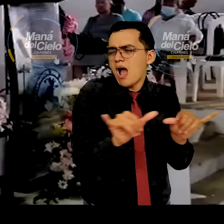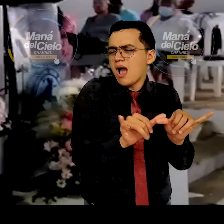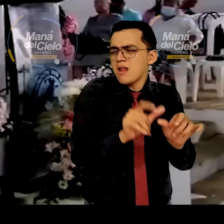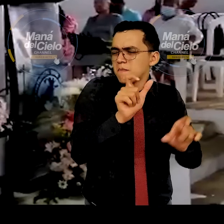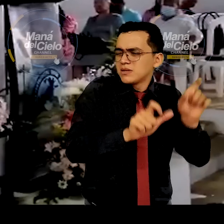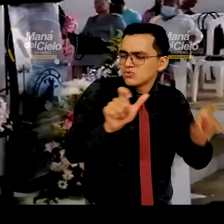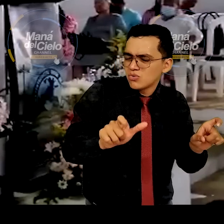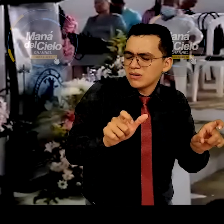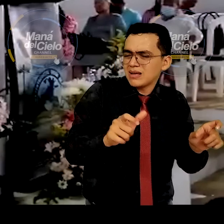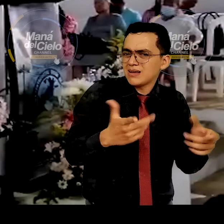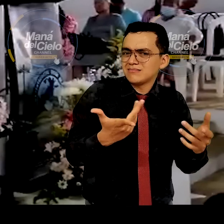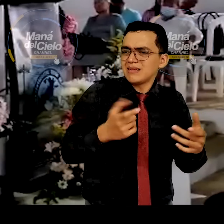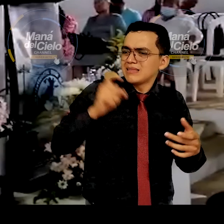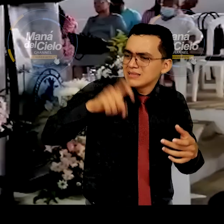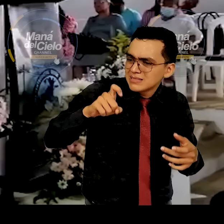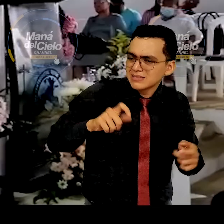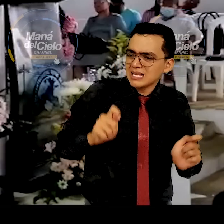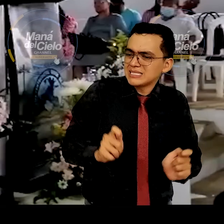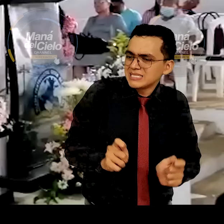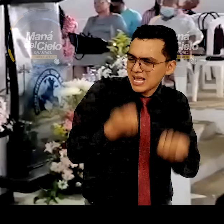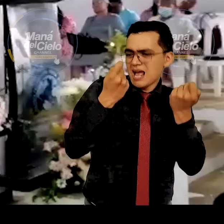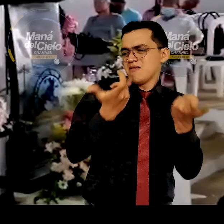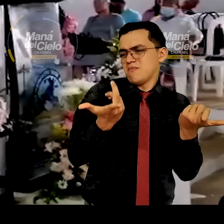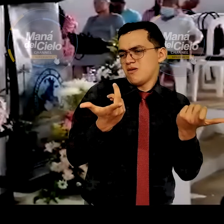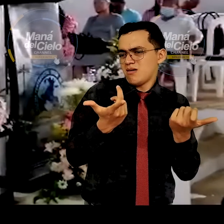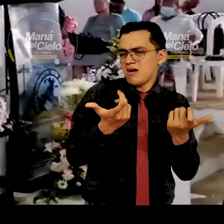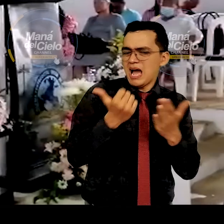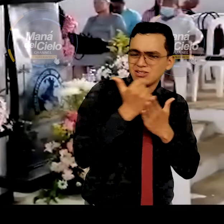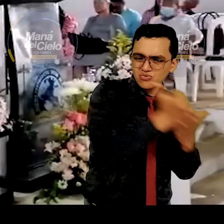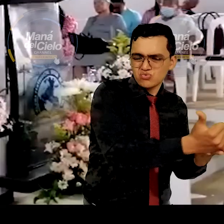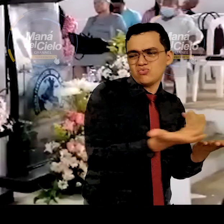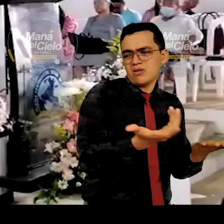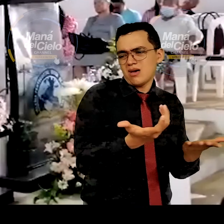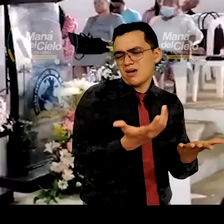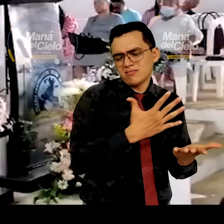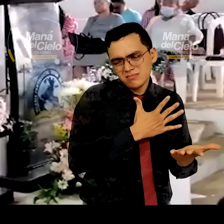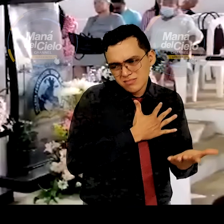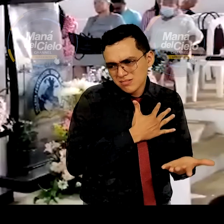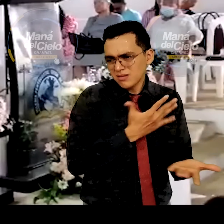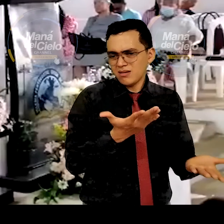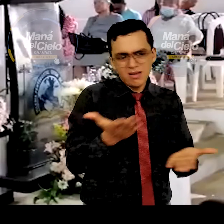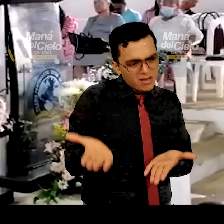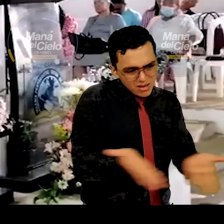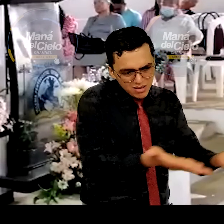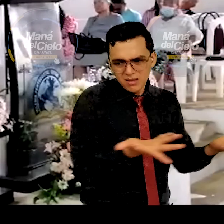estaban viendo una cosa, pero Jesús estaba viendo otra.